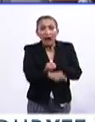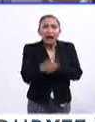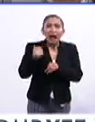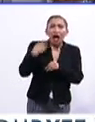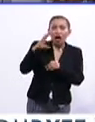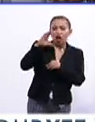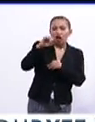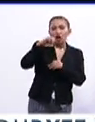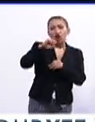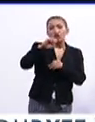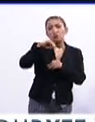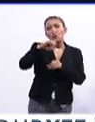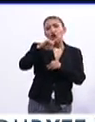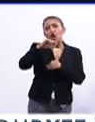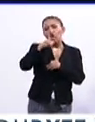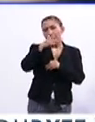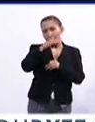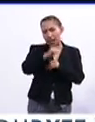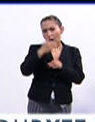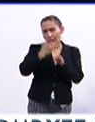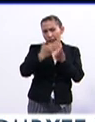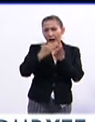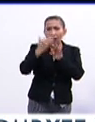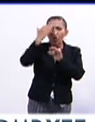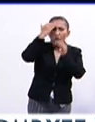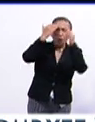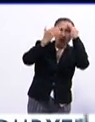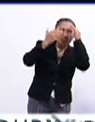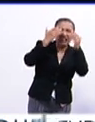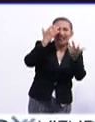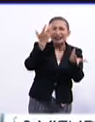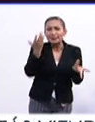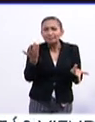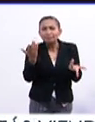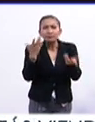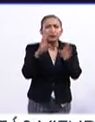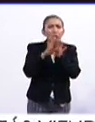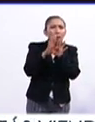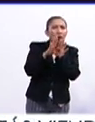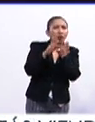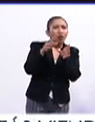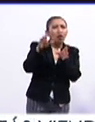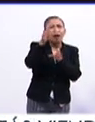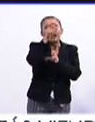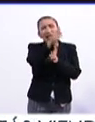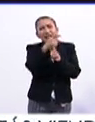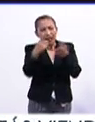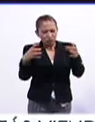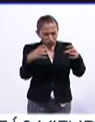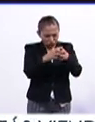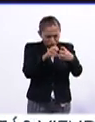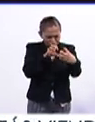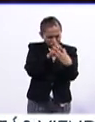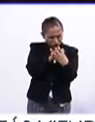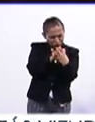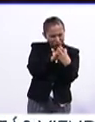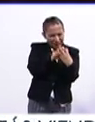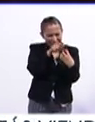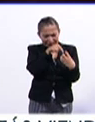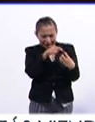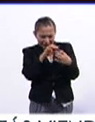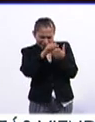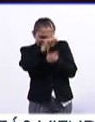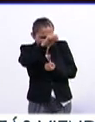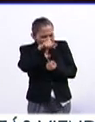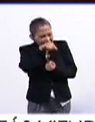cosmología actual el conocer la intensidad de estas fluctuaciones y entender